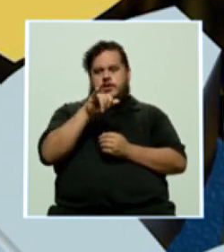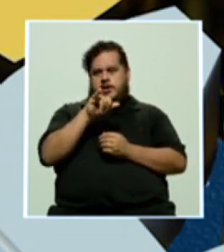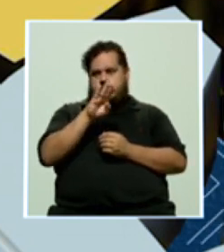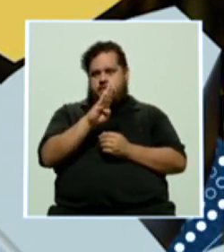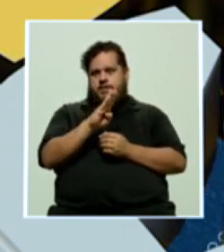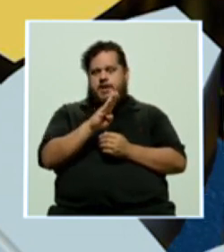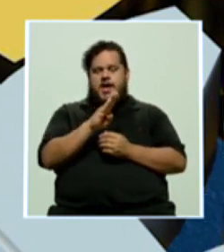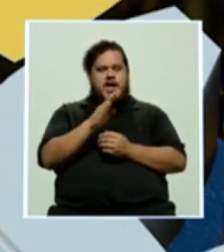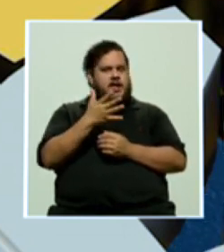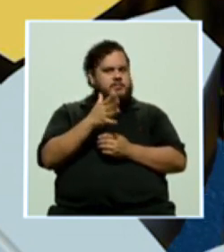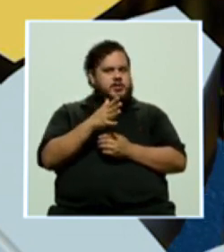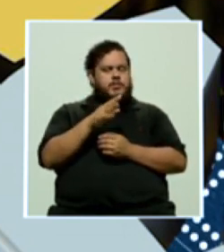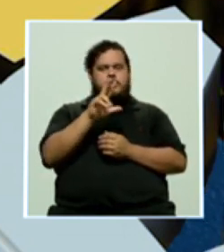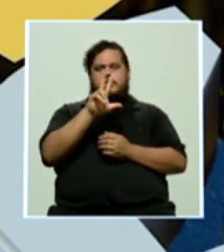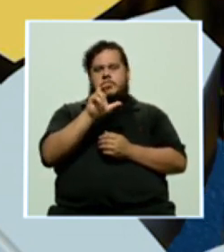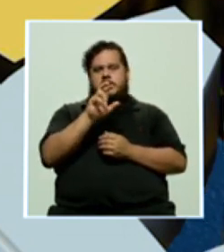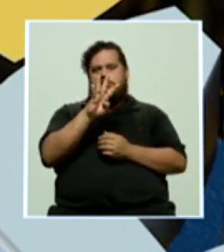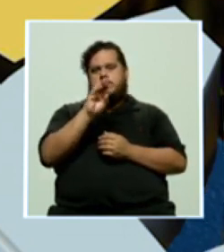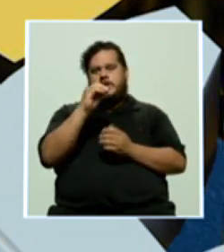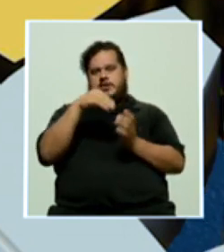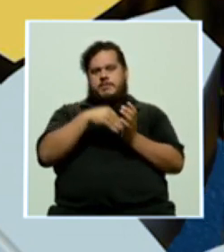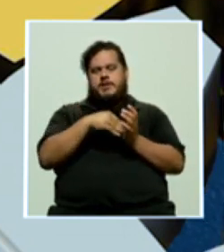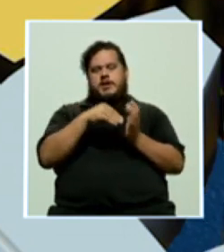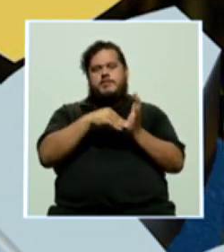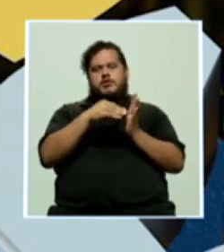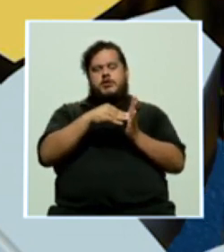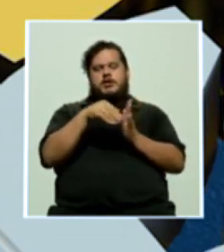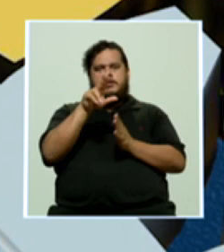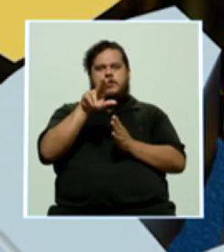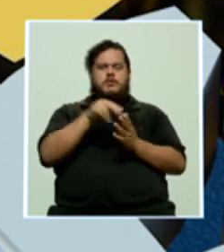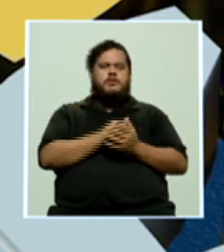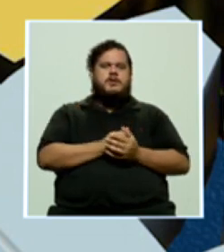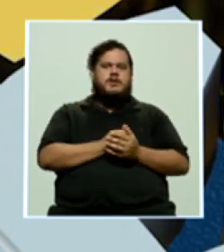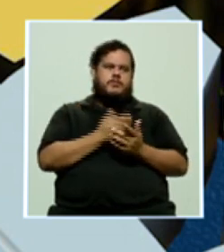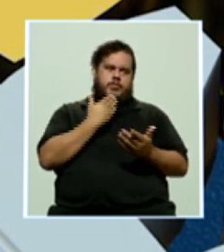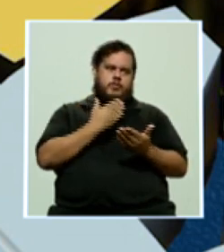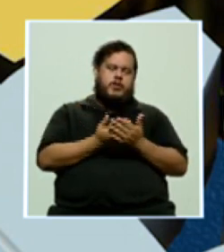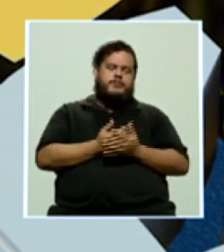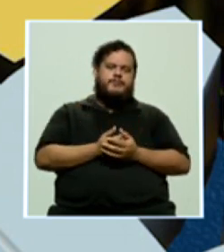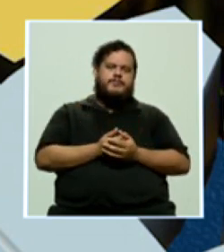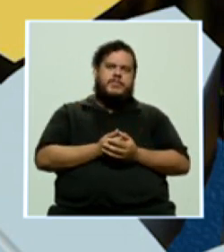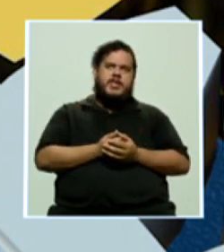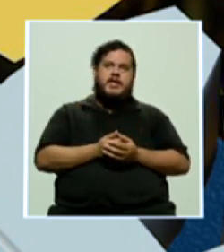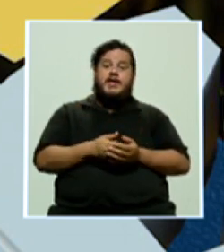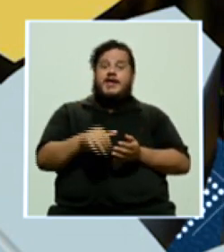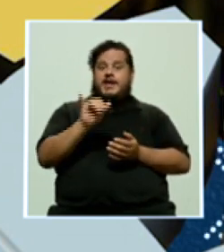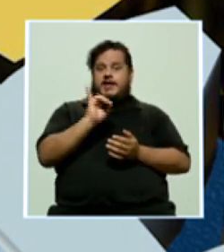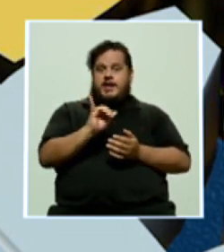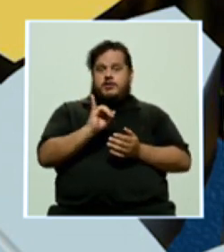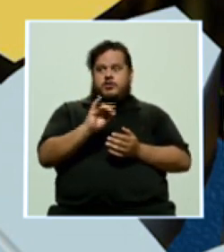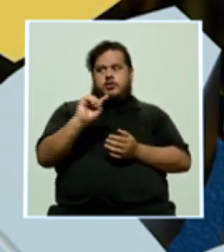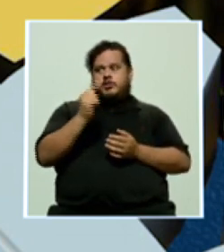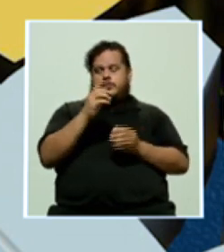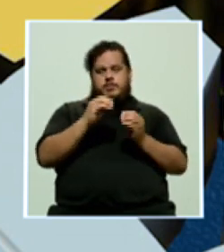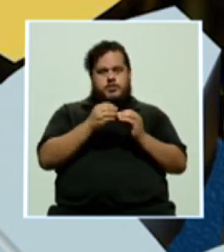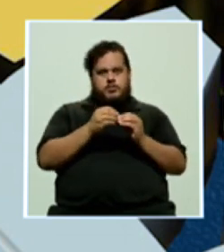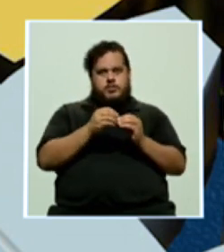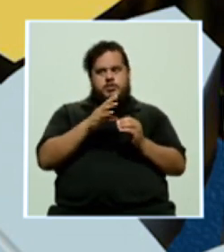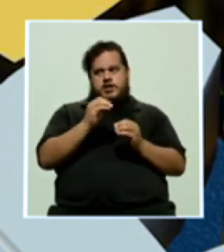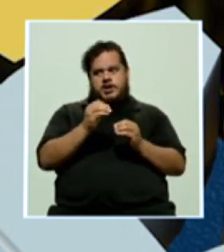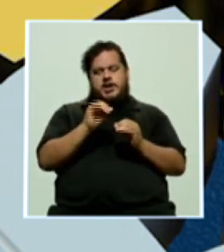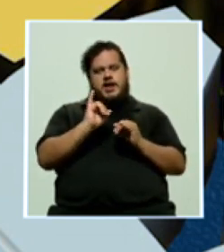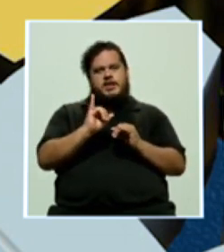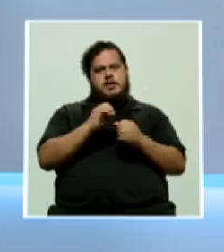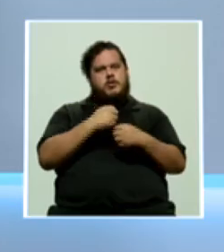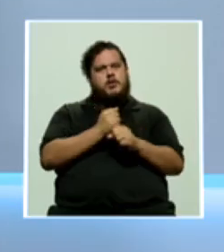es aproximadamente 340.000 millones de colones. Así que bueno, estos son los primeros números y así también nos lo hizo